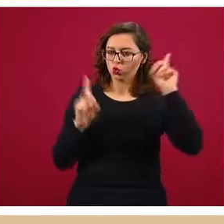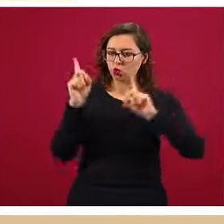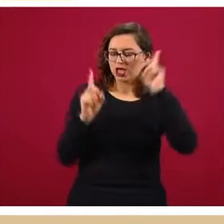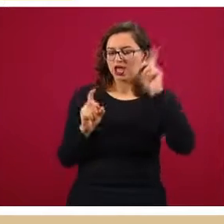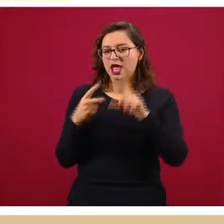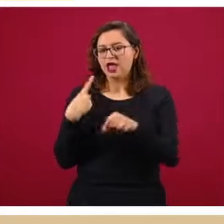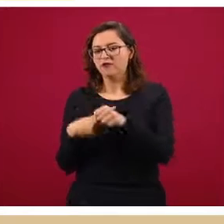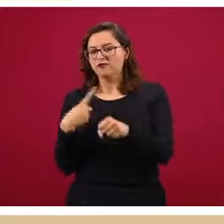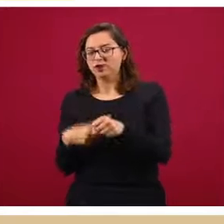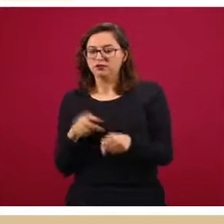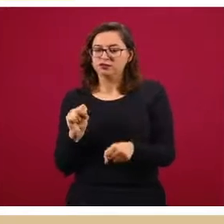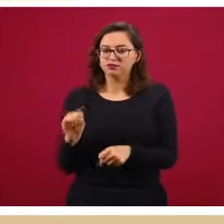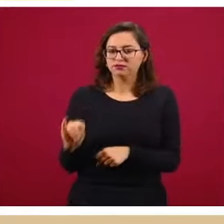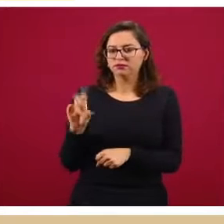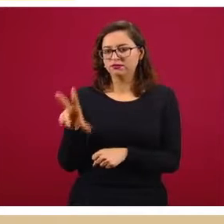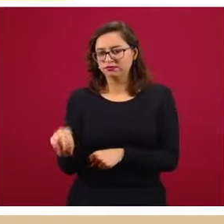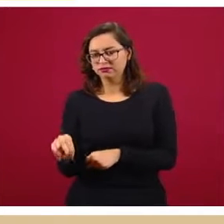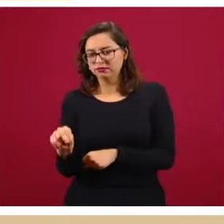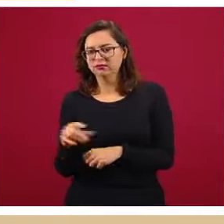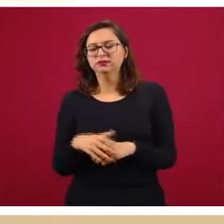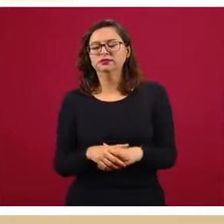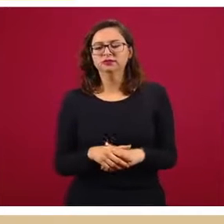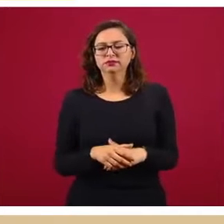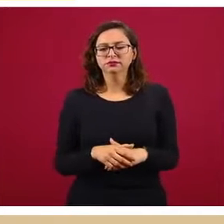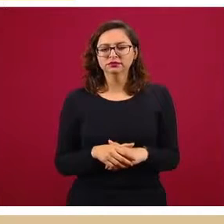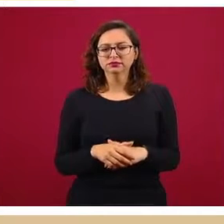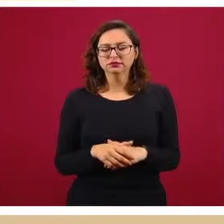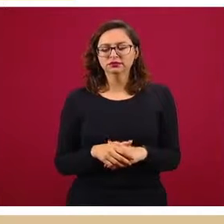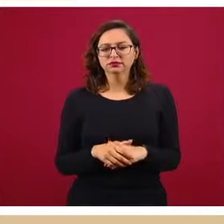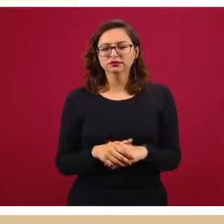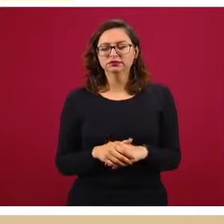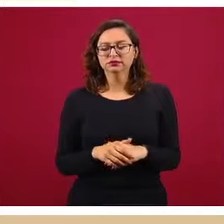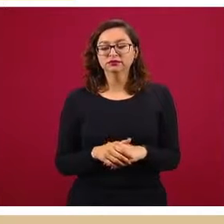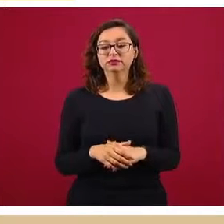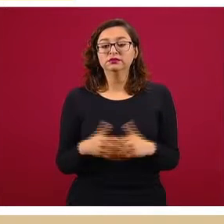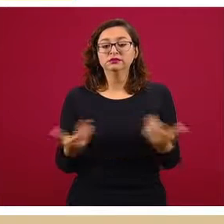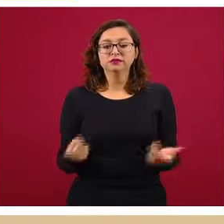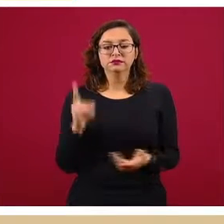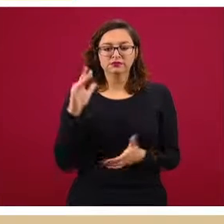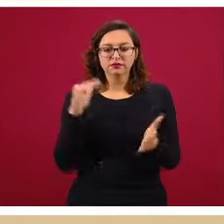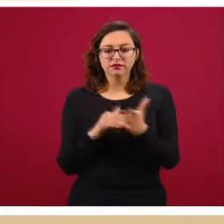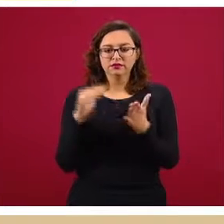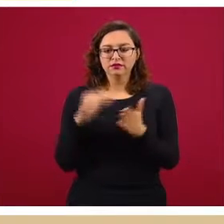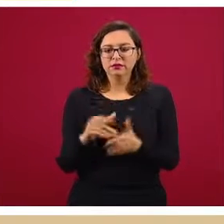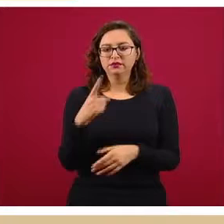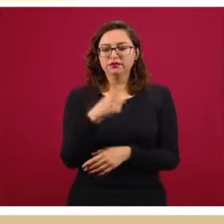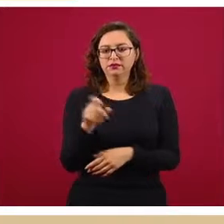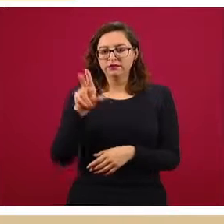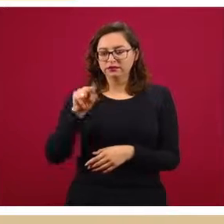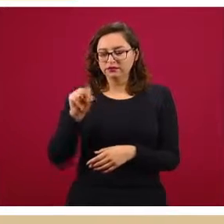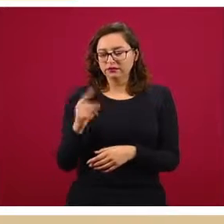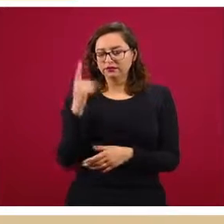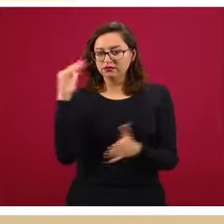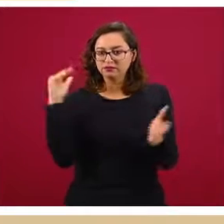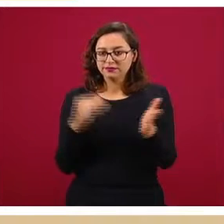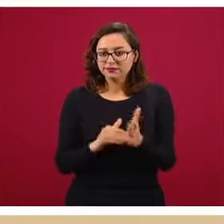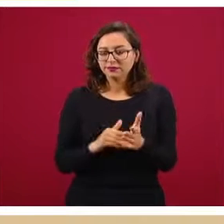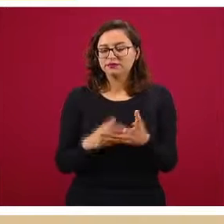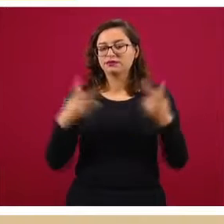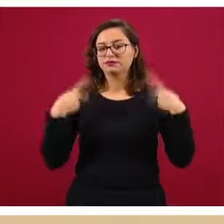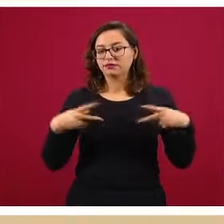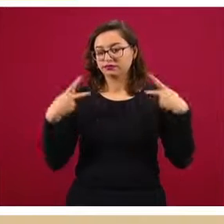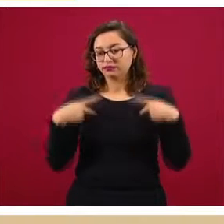de las columnas moradas. Se han estudiado 1.181.000 personas, casi